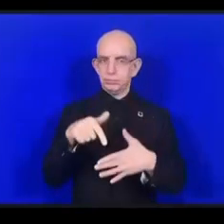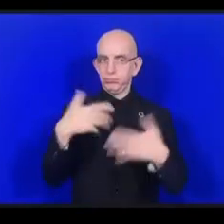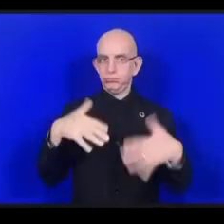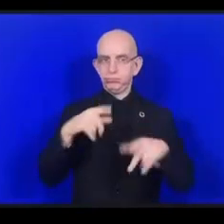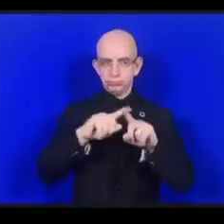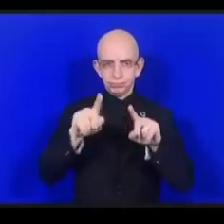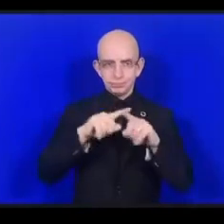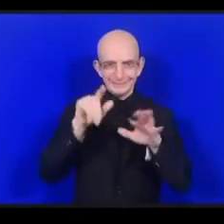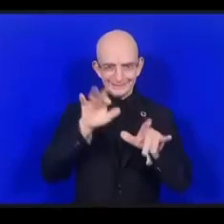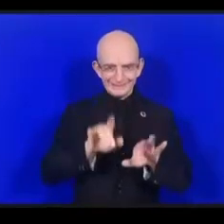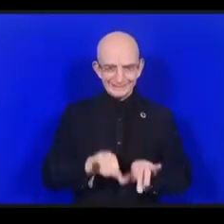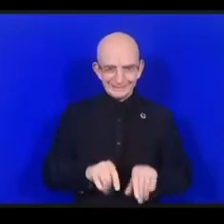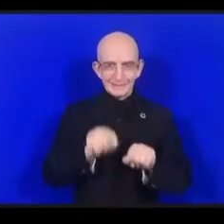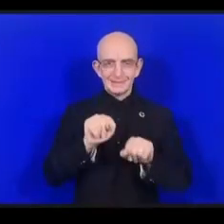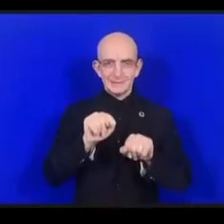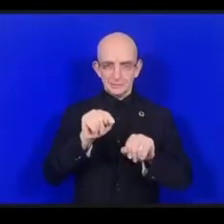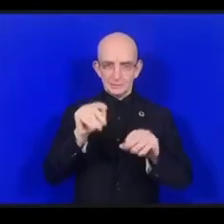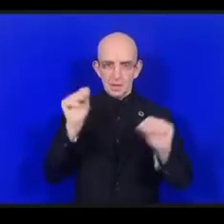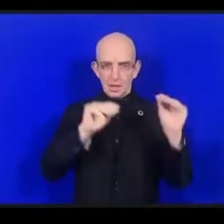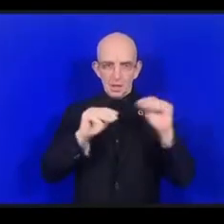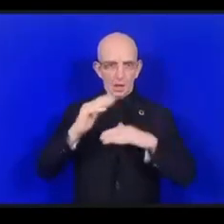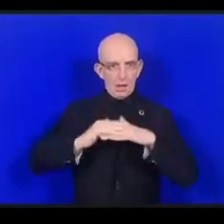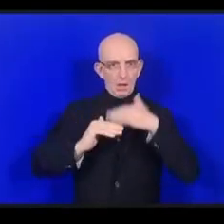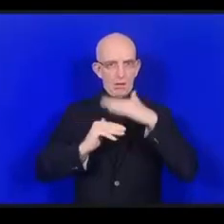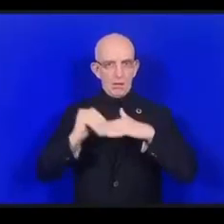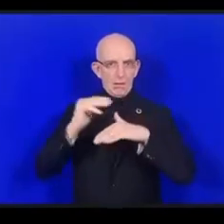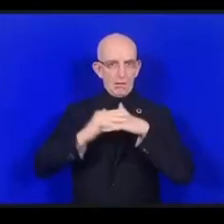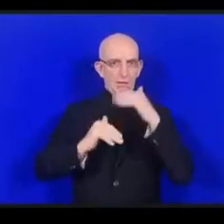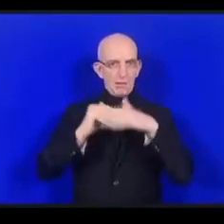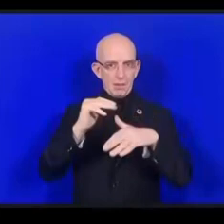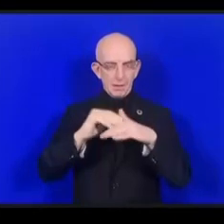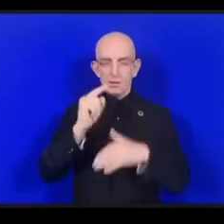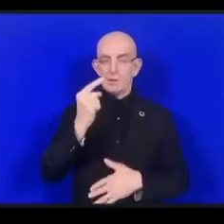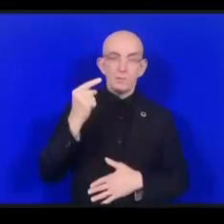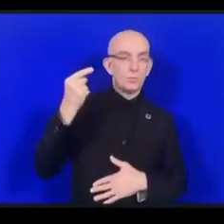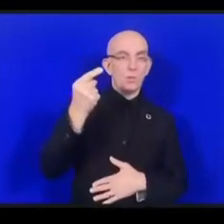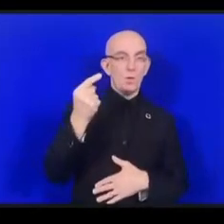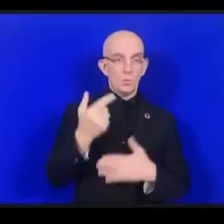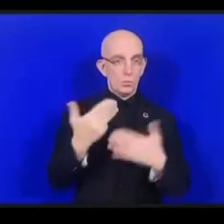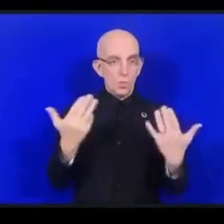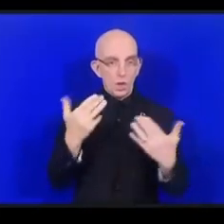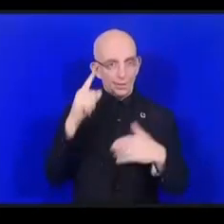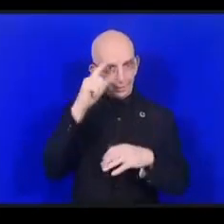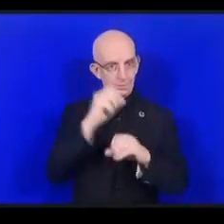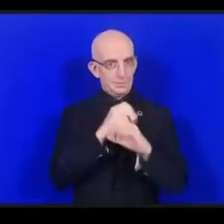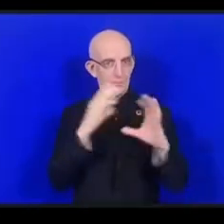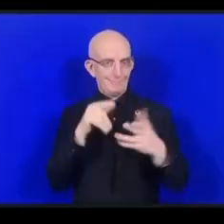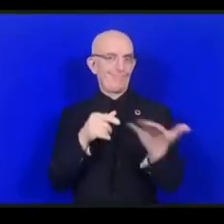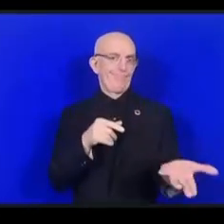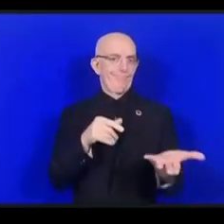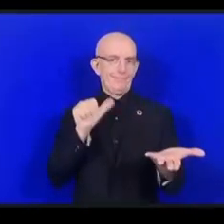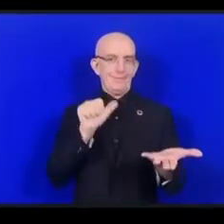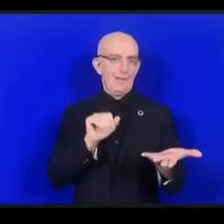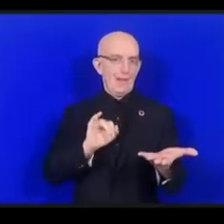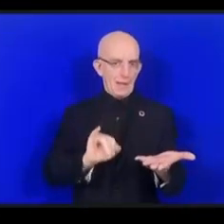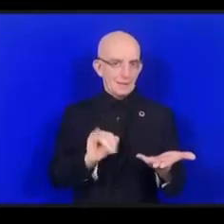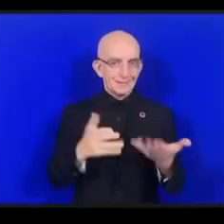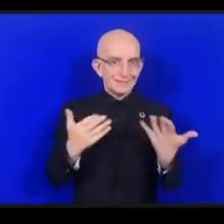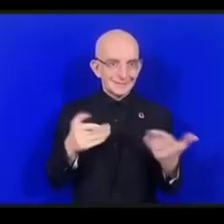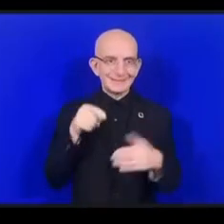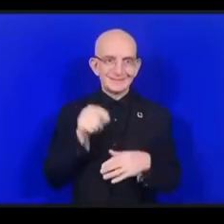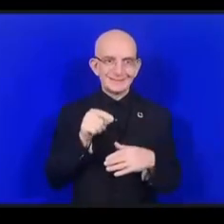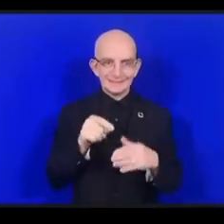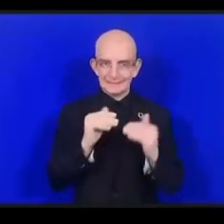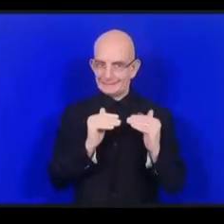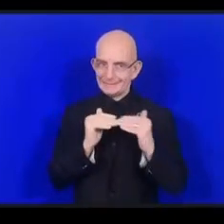interoperabilidad por ejemplo entre las elms van a aparecer y vamos a tener que hacer frente a este mismo grado de complejidad Por otra parte lo que